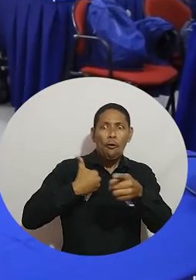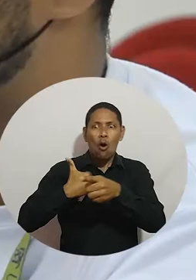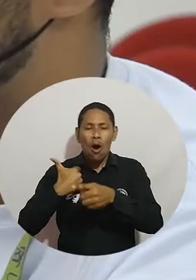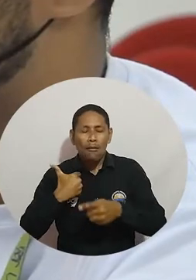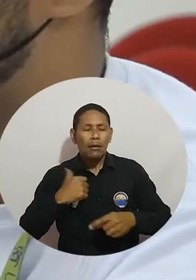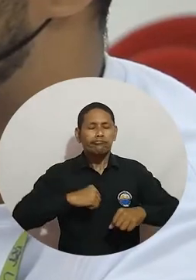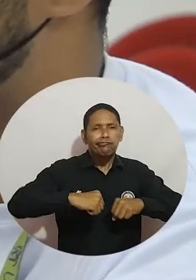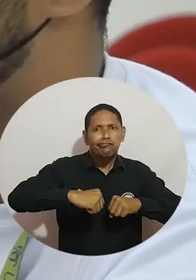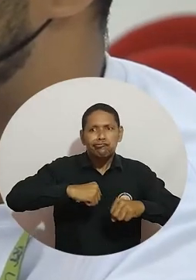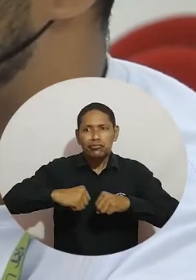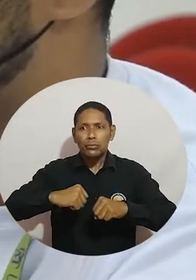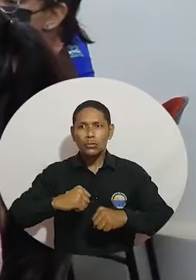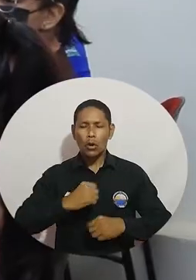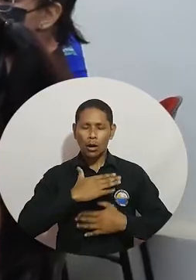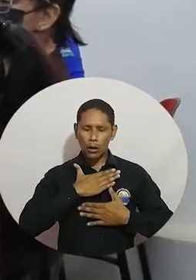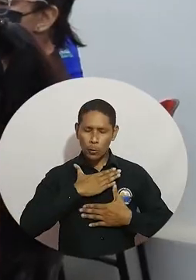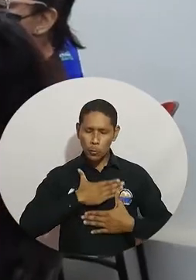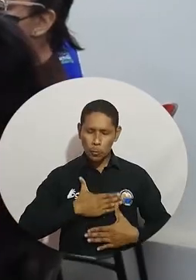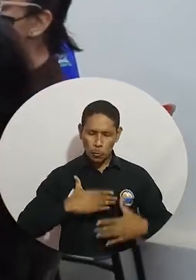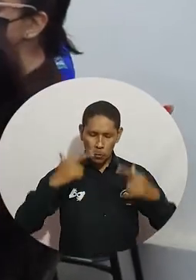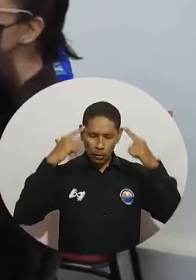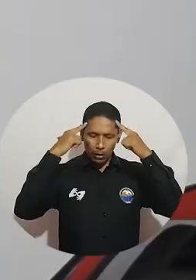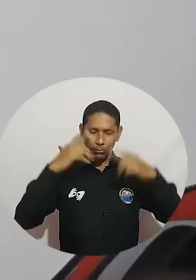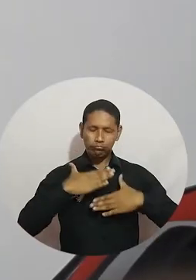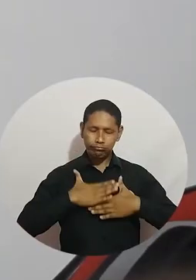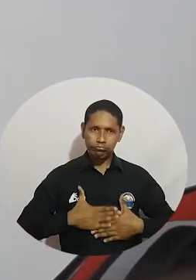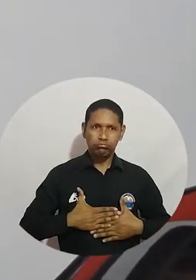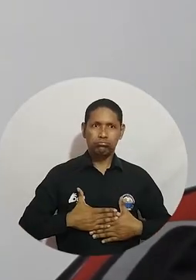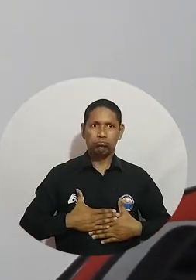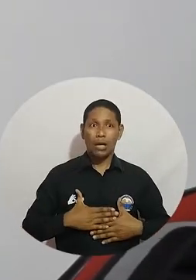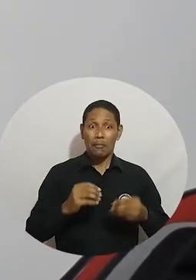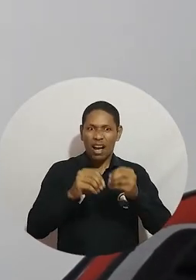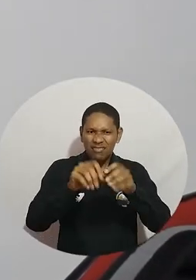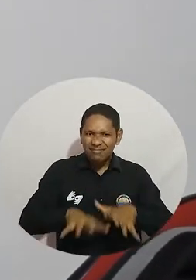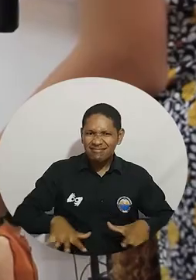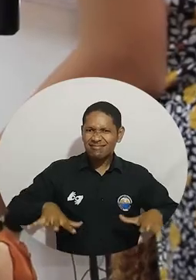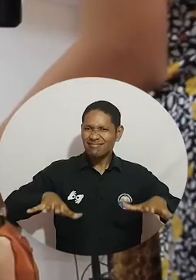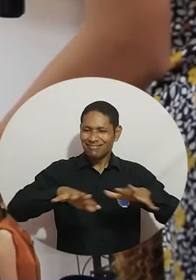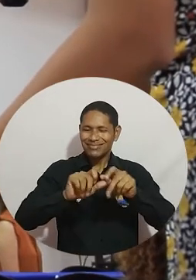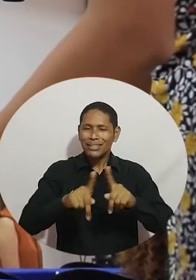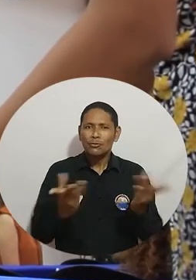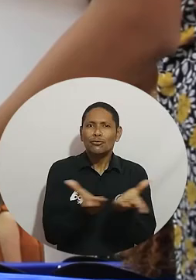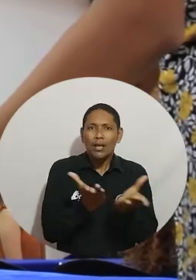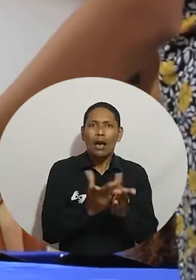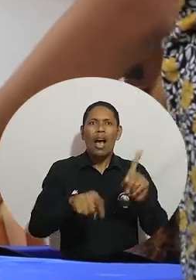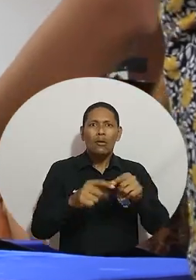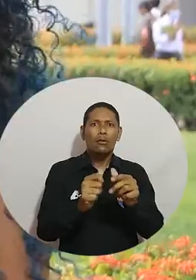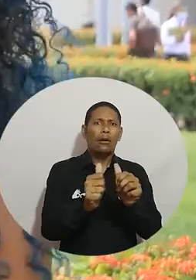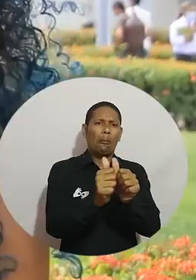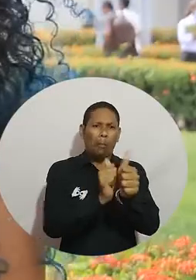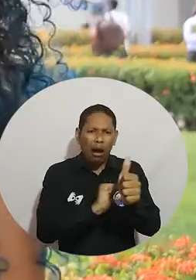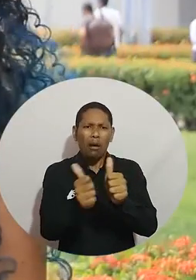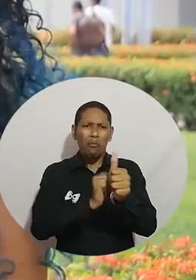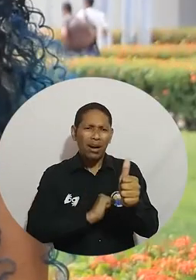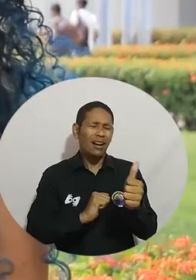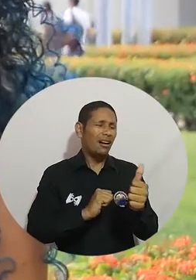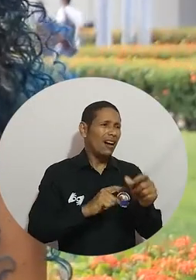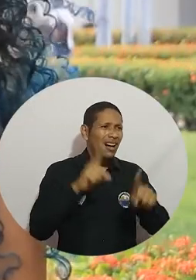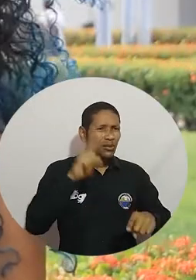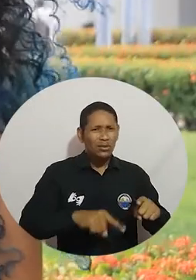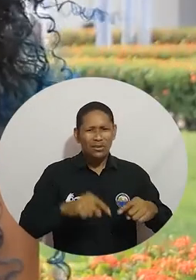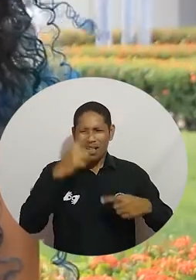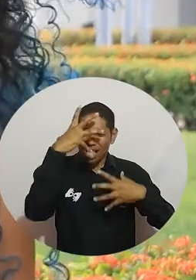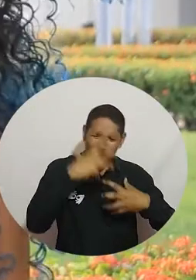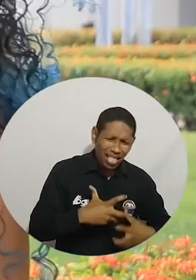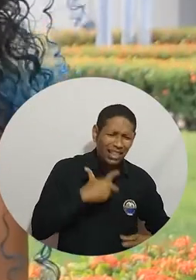están fomentando en procurar el bienestar emocional de nuestros estudiantes. Brindarle el espacio a los estudiantes repitentes específicamente o aquellos que tengan, por ejemplo,